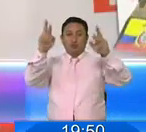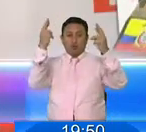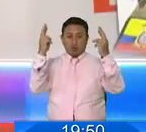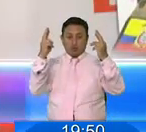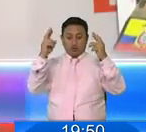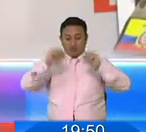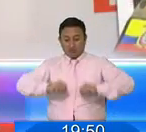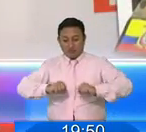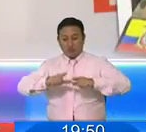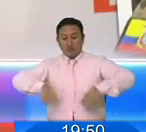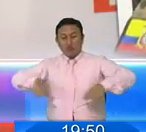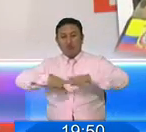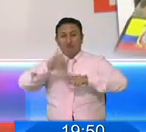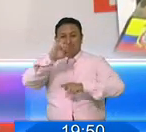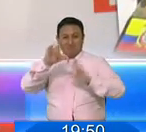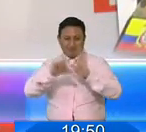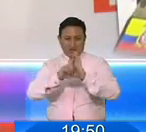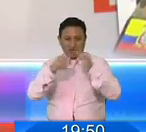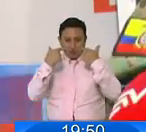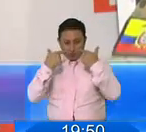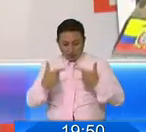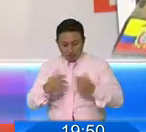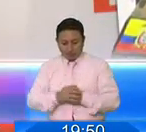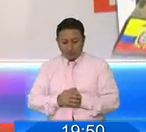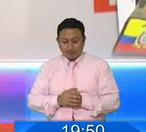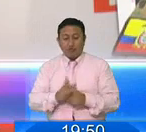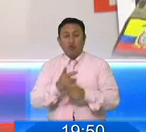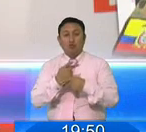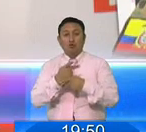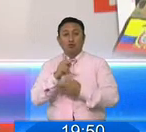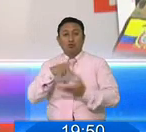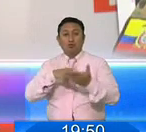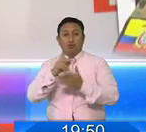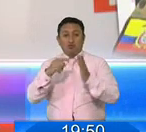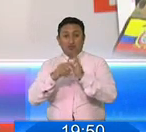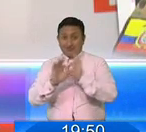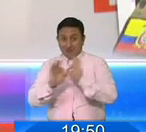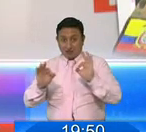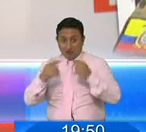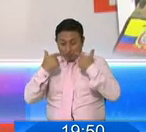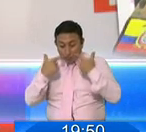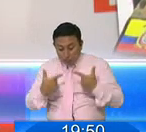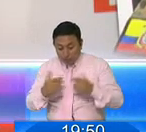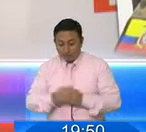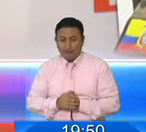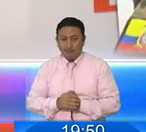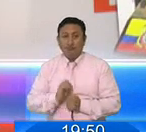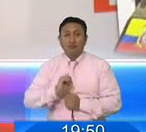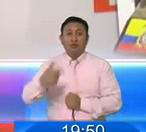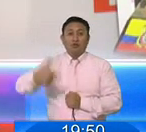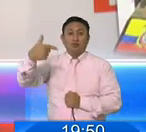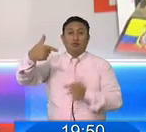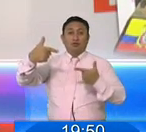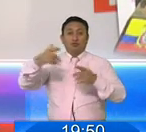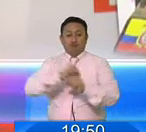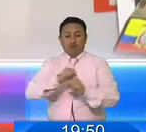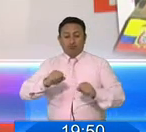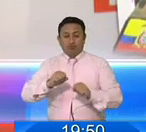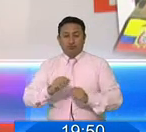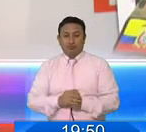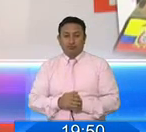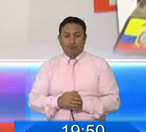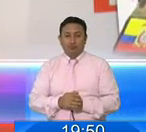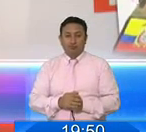operaciones que se ejecutan son el control de contrabando control de tráfico de armas explosivos y municiones